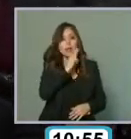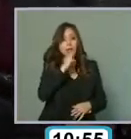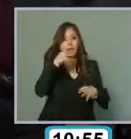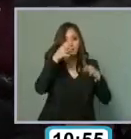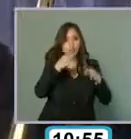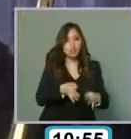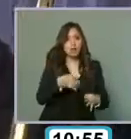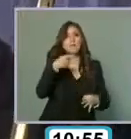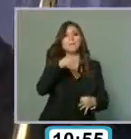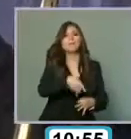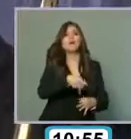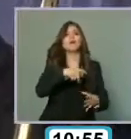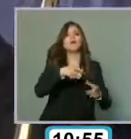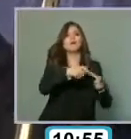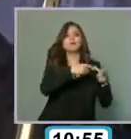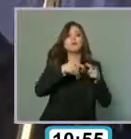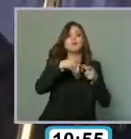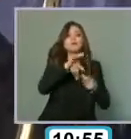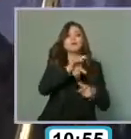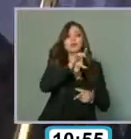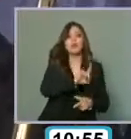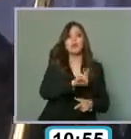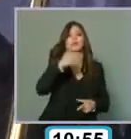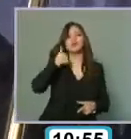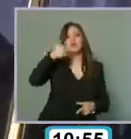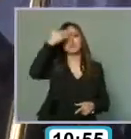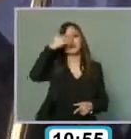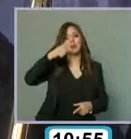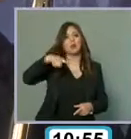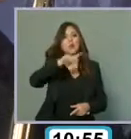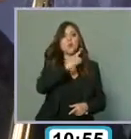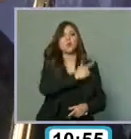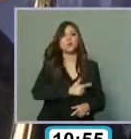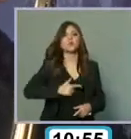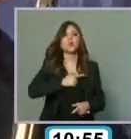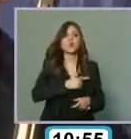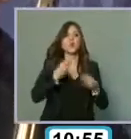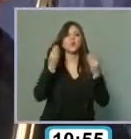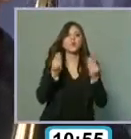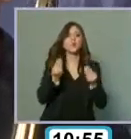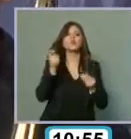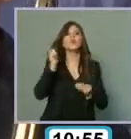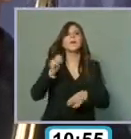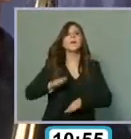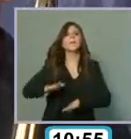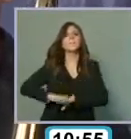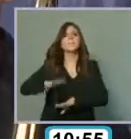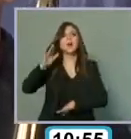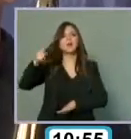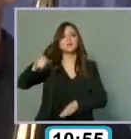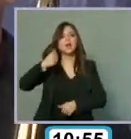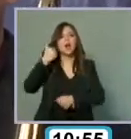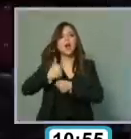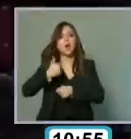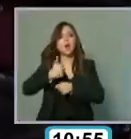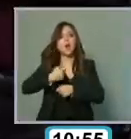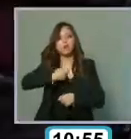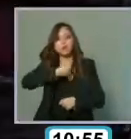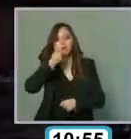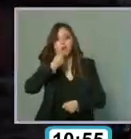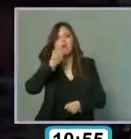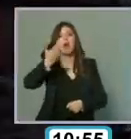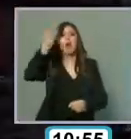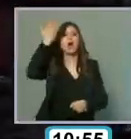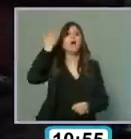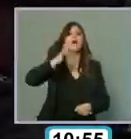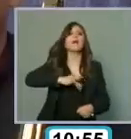es un disco que yo sé que les va a gustar bastante, especialmente a los abuelitos, que van a hacer canciones con las que conquistaron a nuestras abuelitas